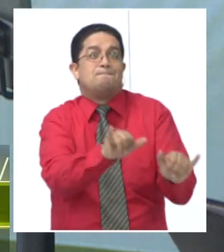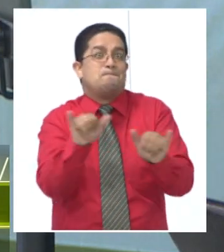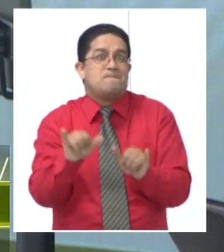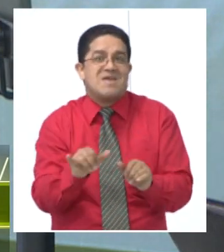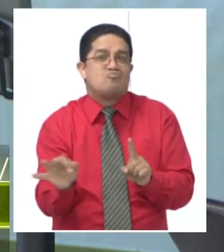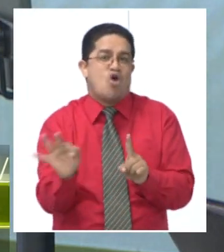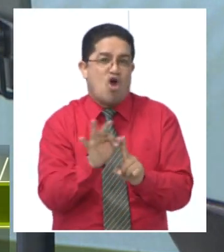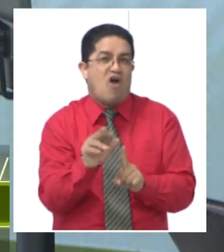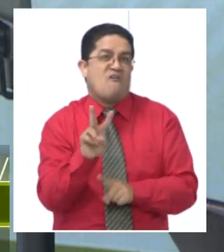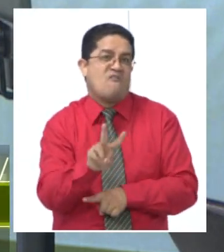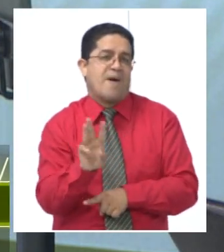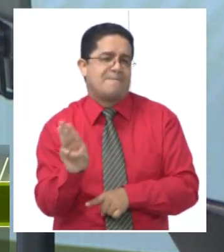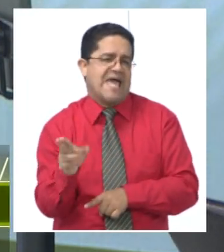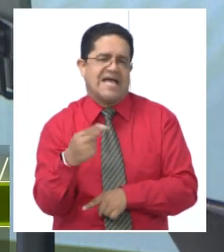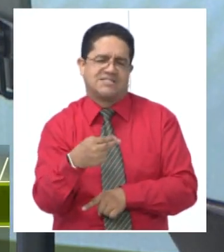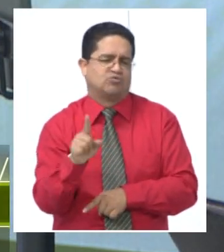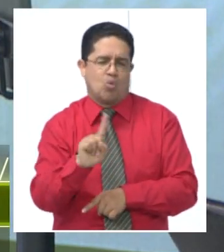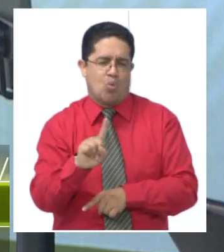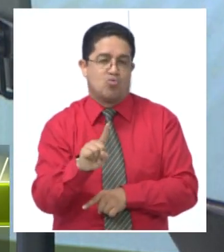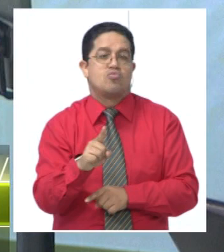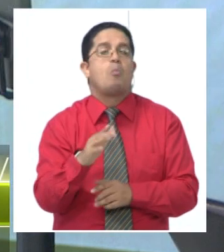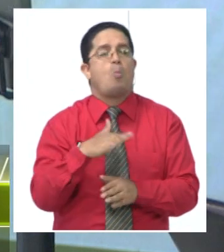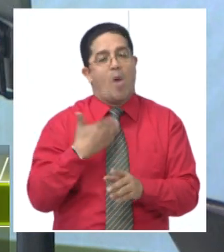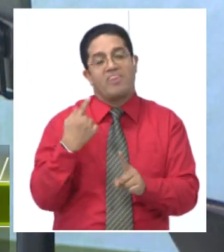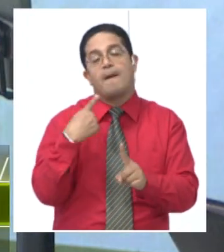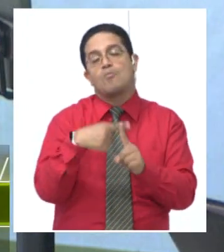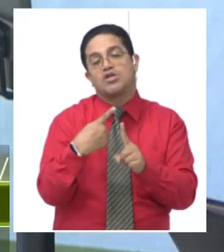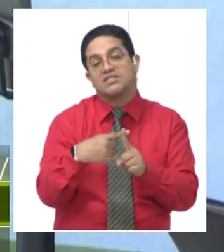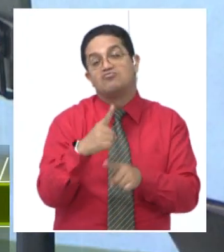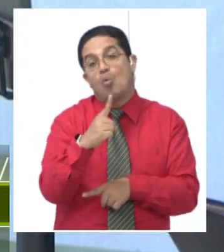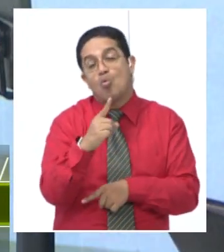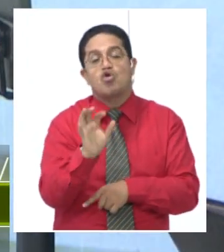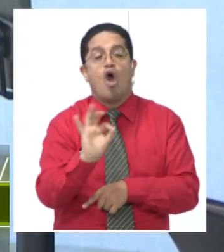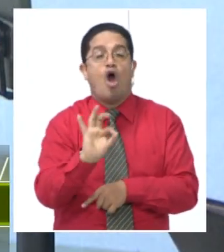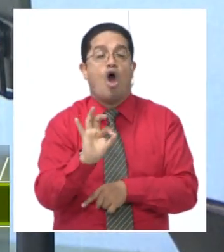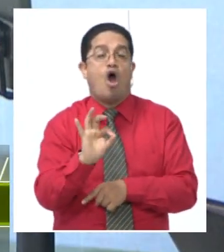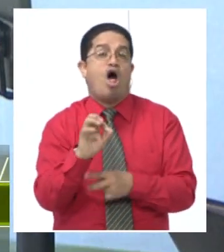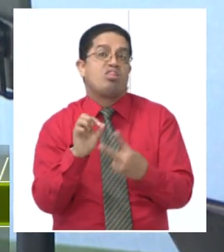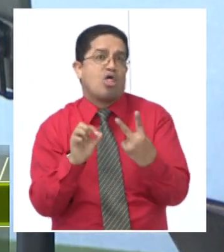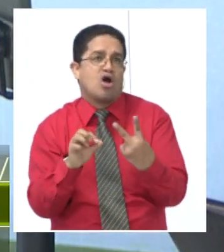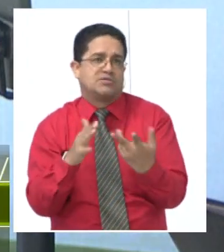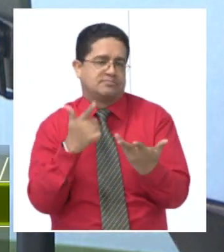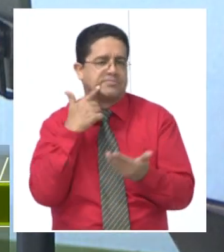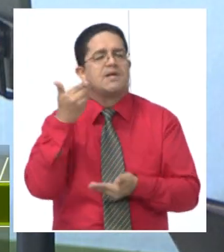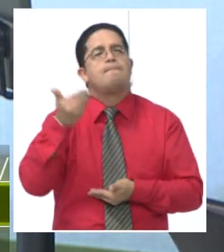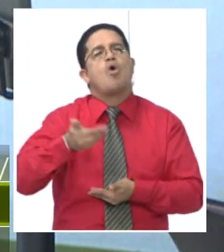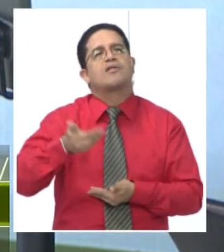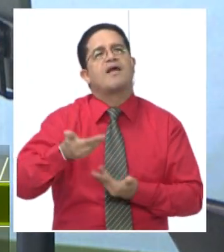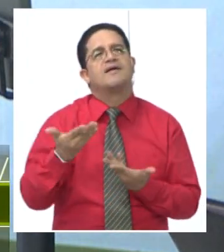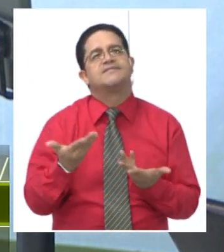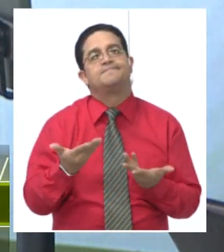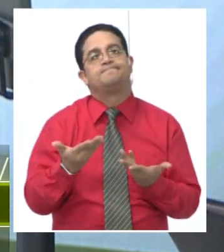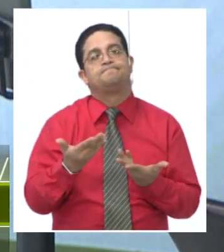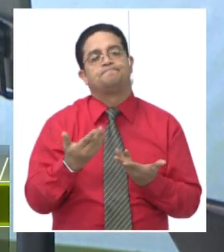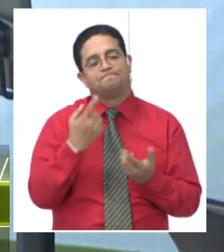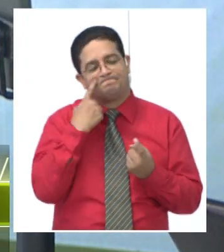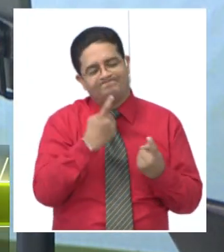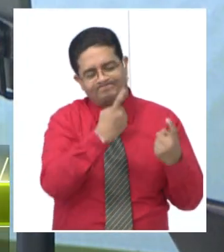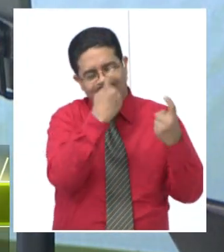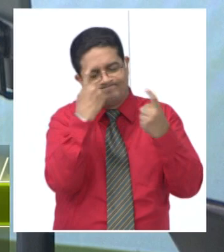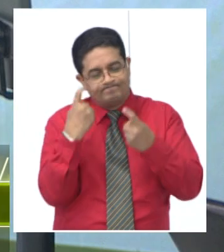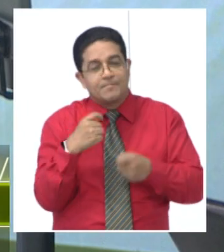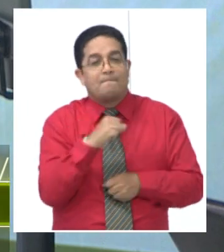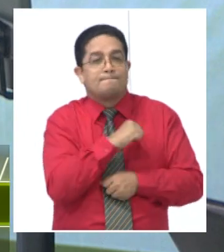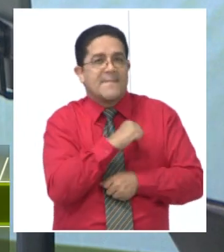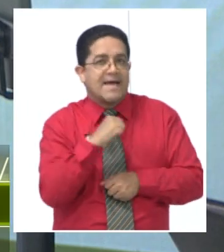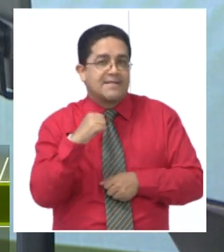de BPH y puede dar positivo uno o varios, ¿no? Lo importante es personalizar, no hay una